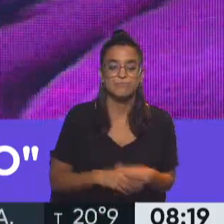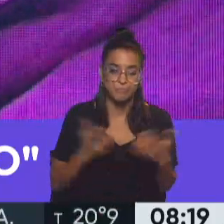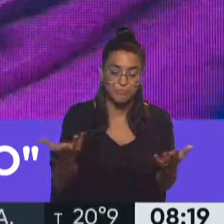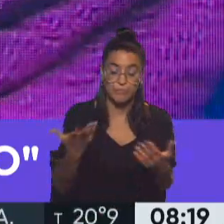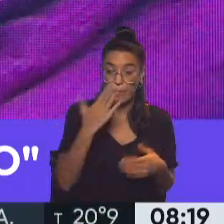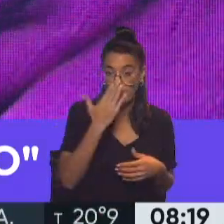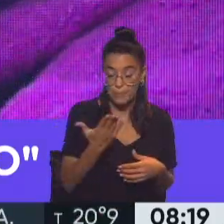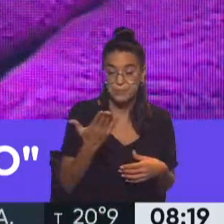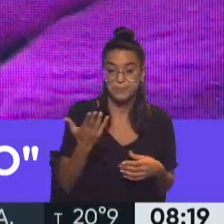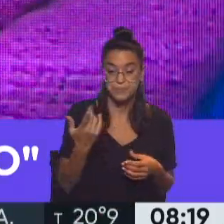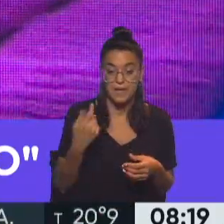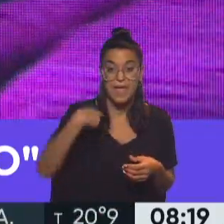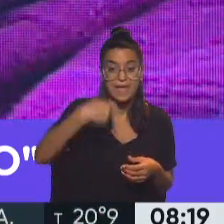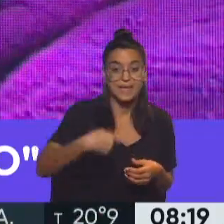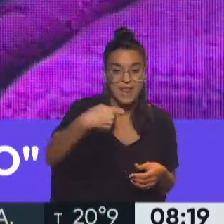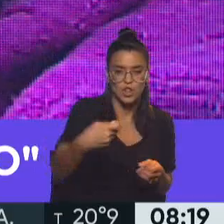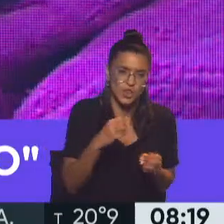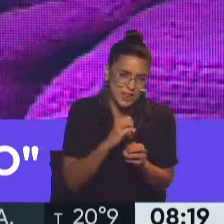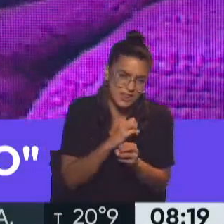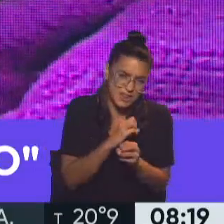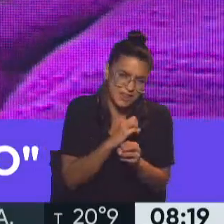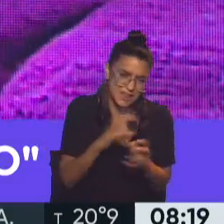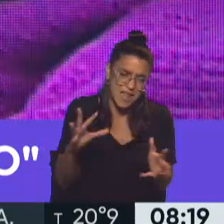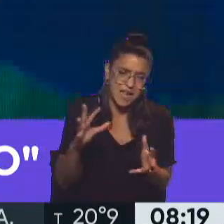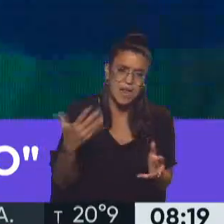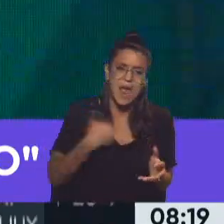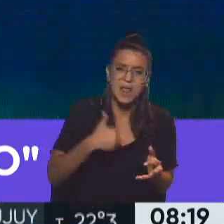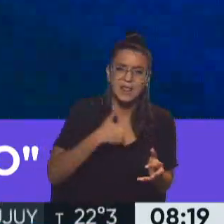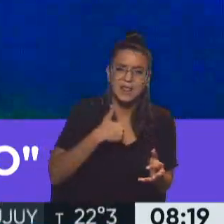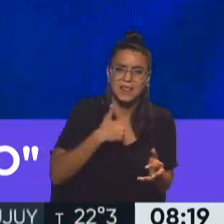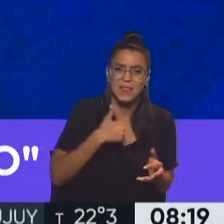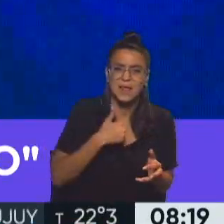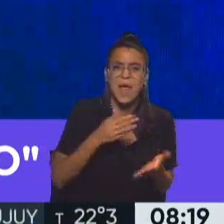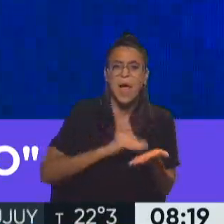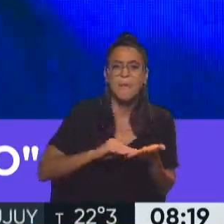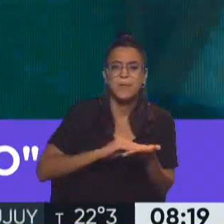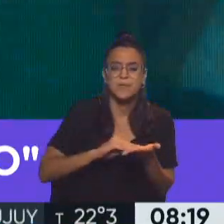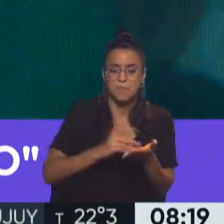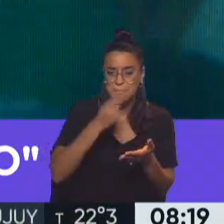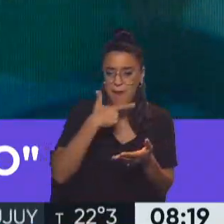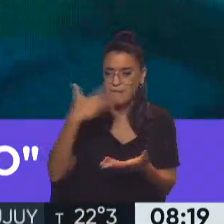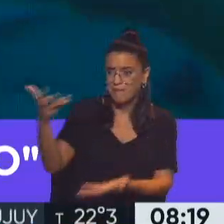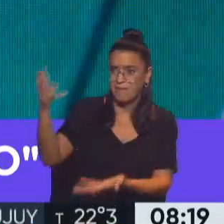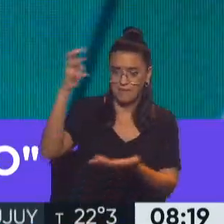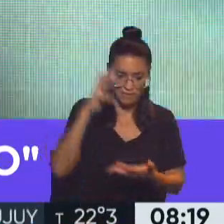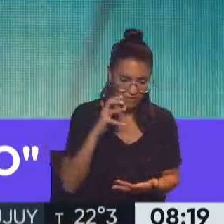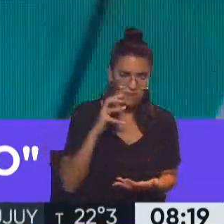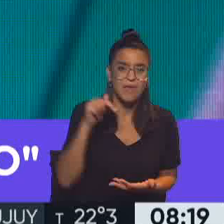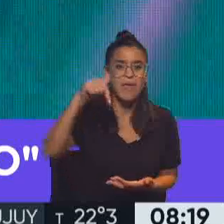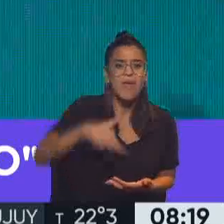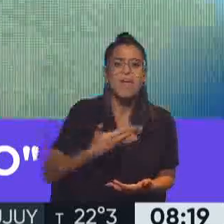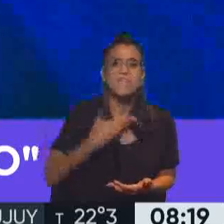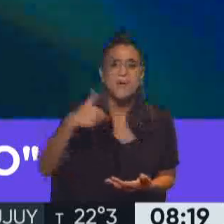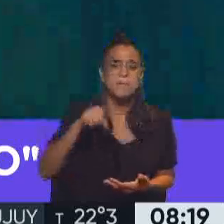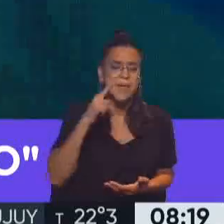de lo que fue el crédito obsceno que le dio la República Argentina en la administración Macri, esta vez el fondo